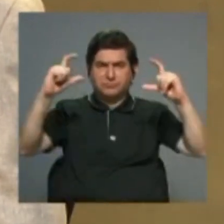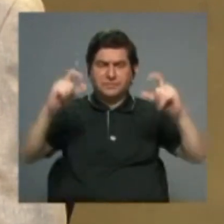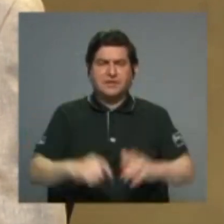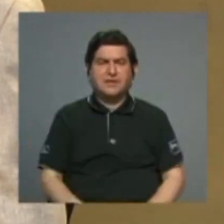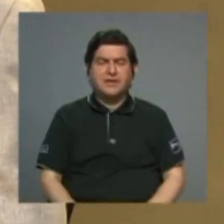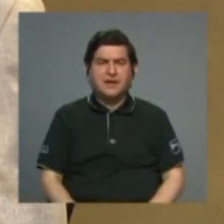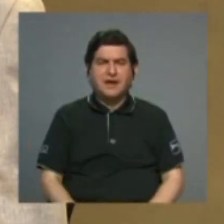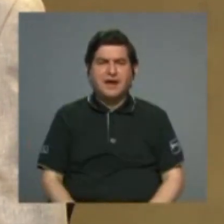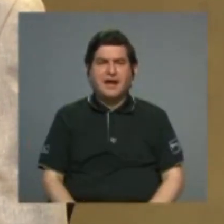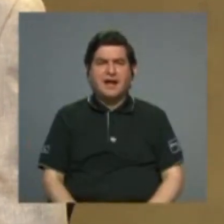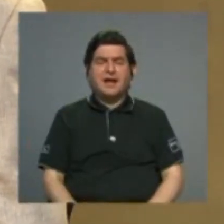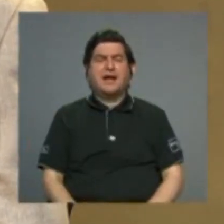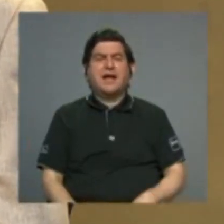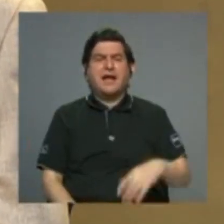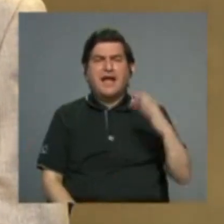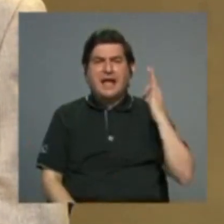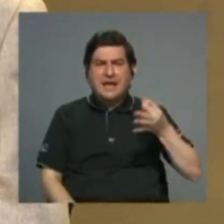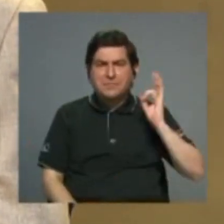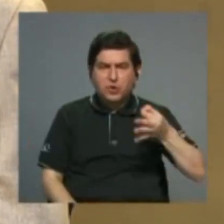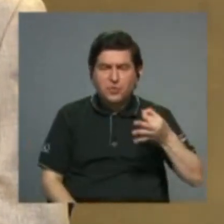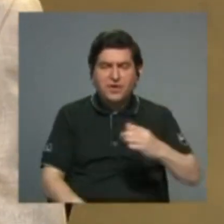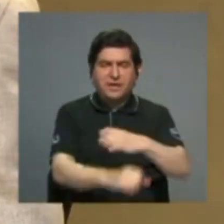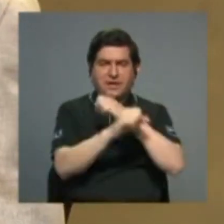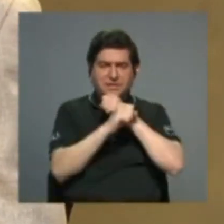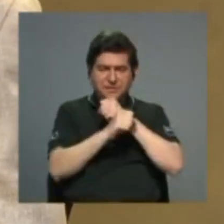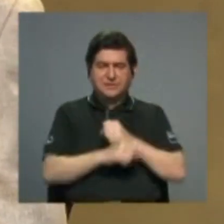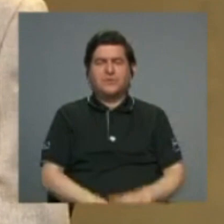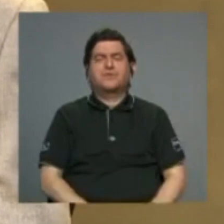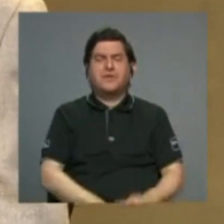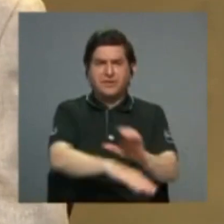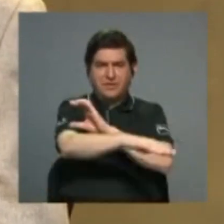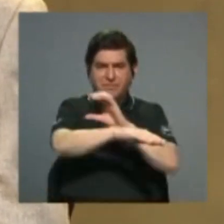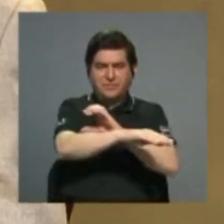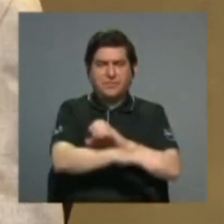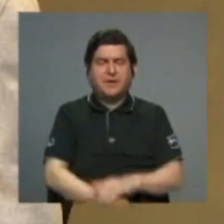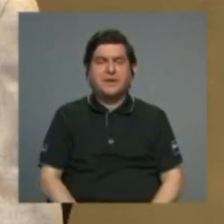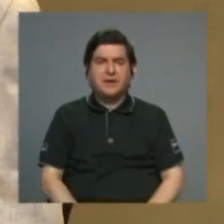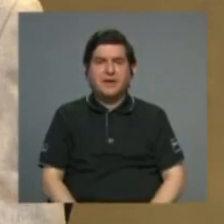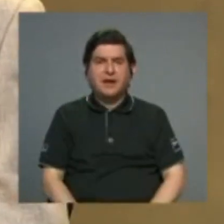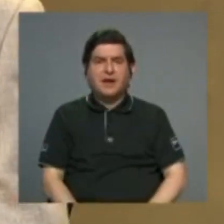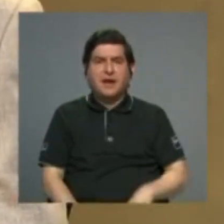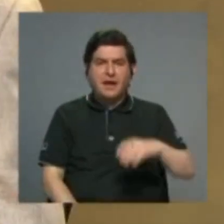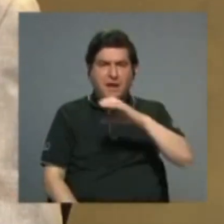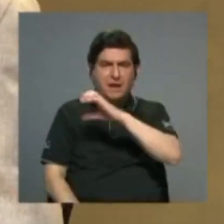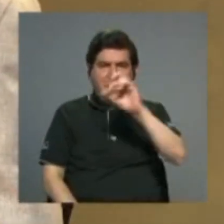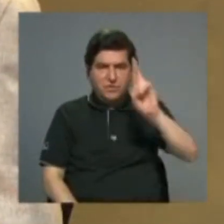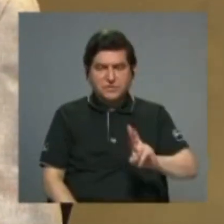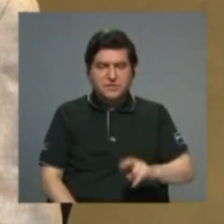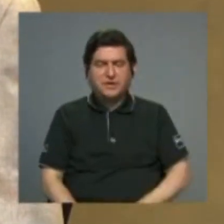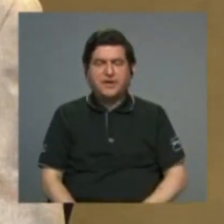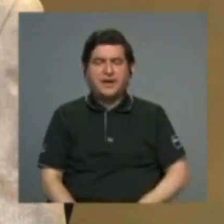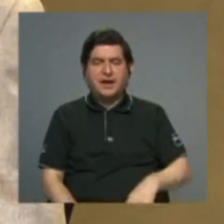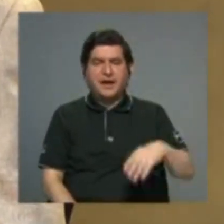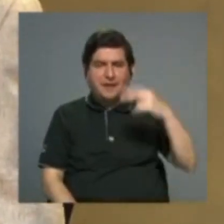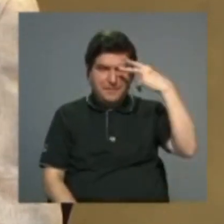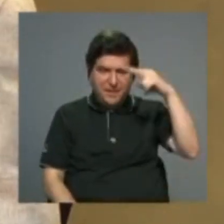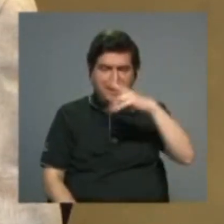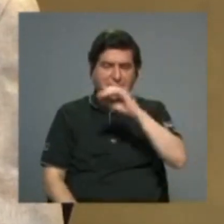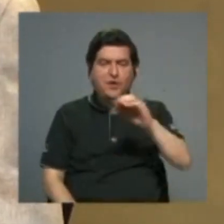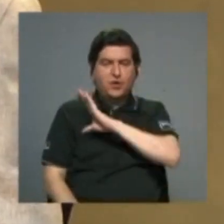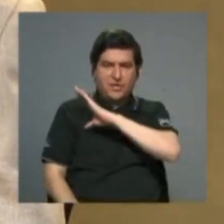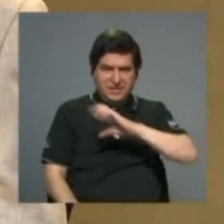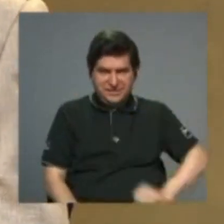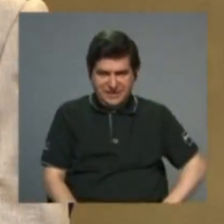Criptomonedas, Seguridad Informática en Costa Rica, en El Salvador y en México. Los títulos, primero saber lo que se hace en Costa Rica